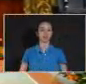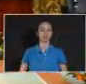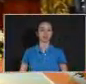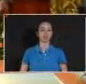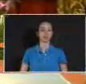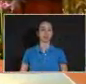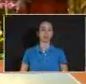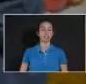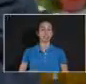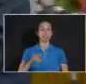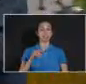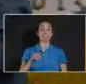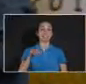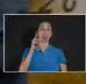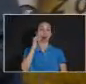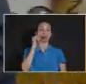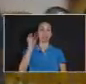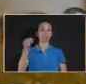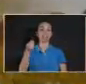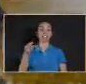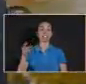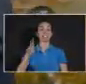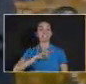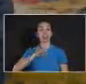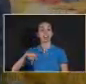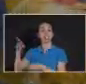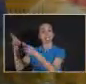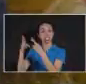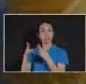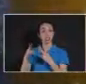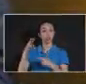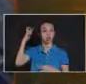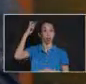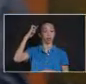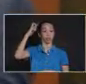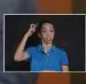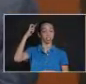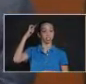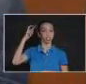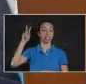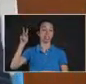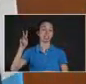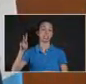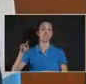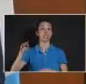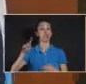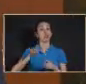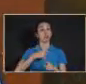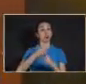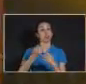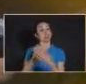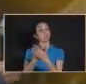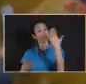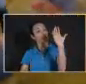mucho con alabanza. Y cuando se fue, lo dejó de usar el Señor.